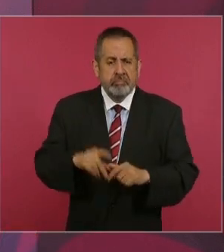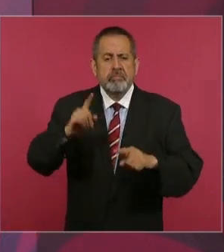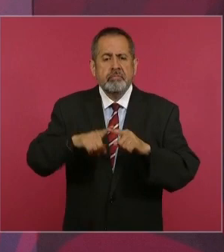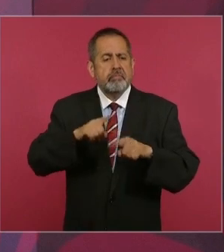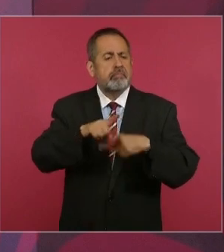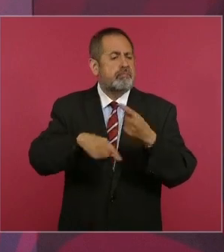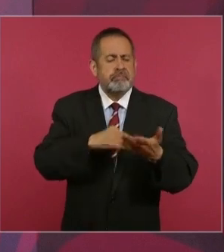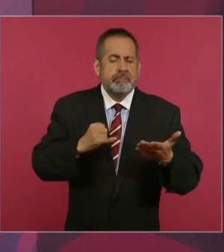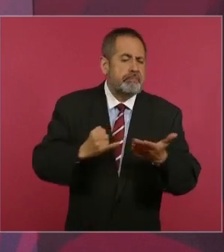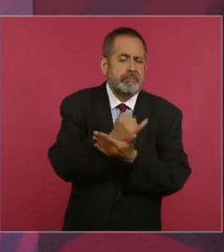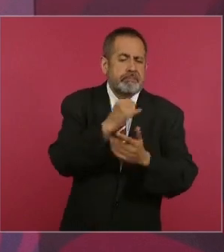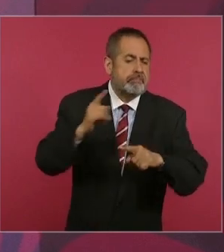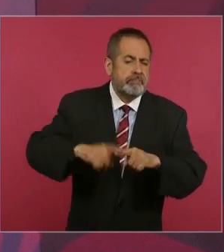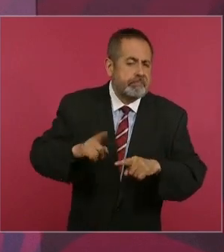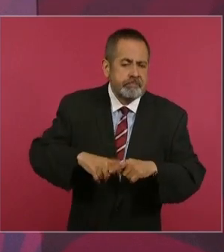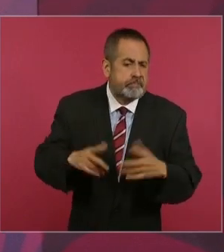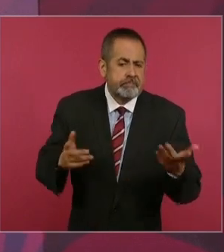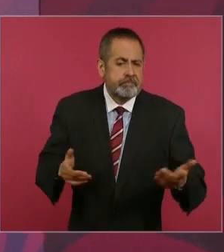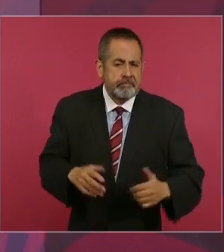a